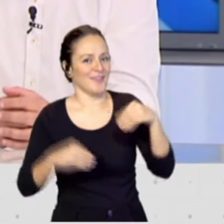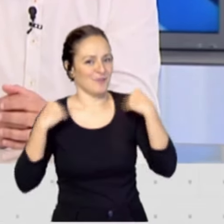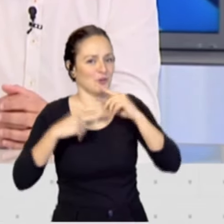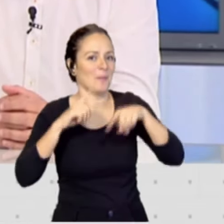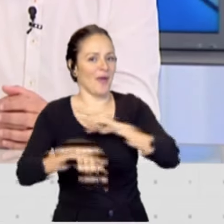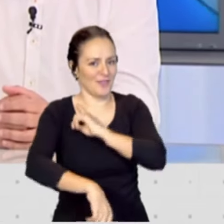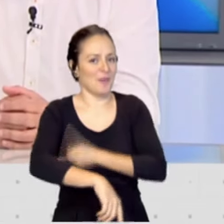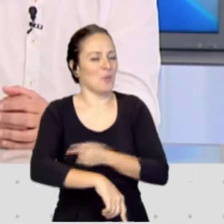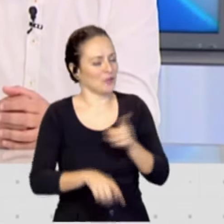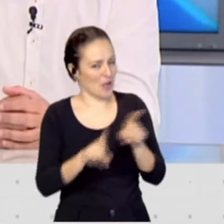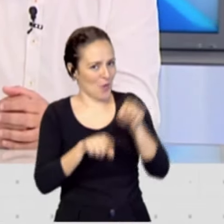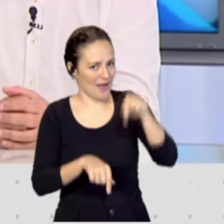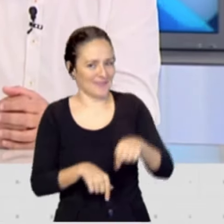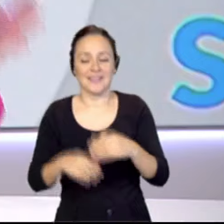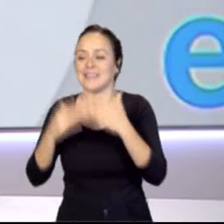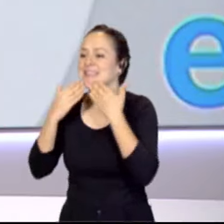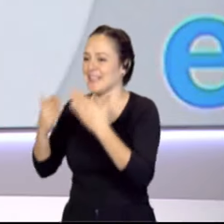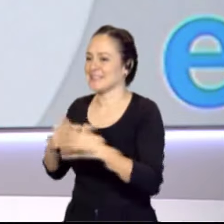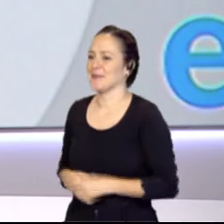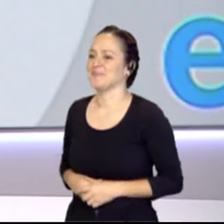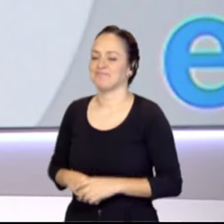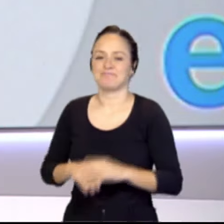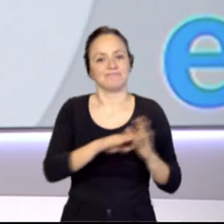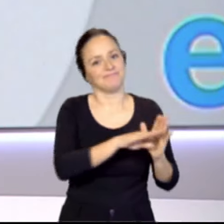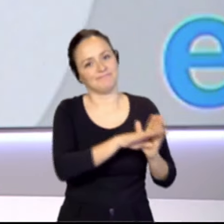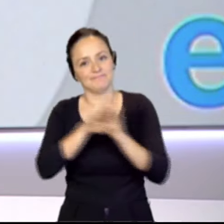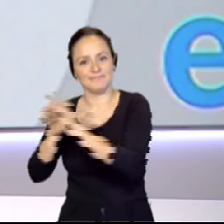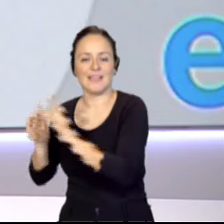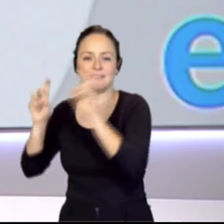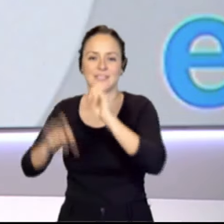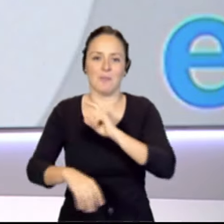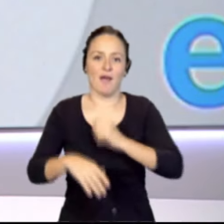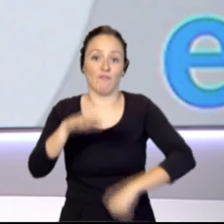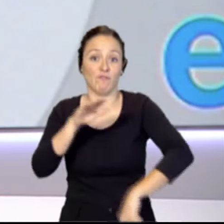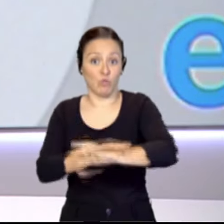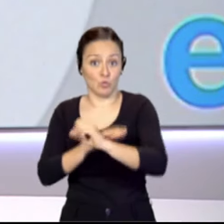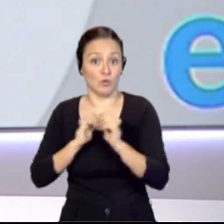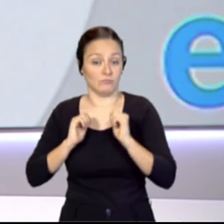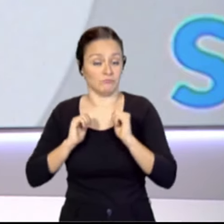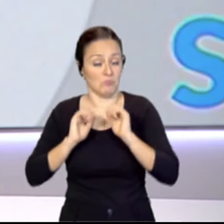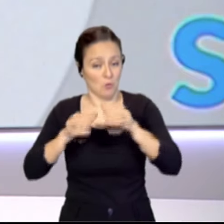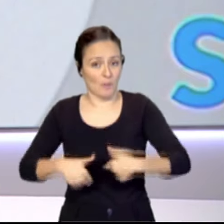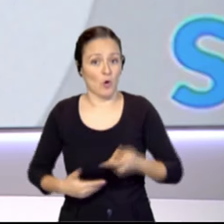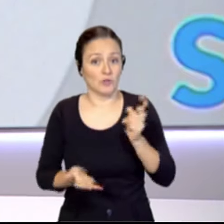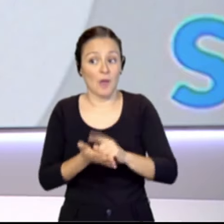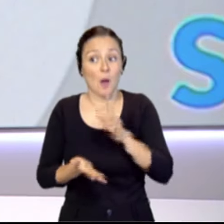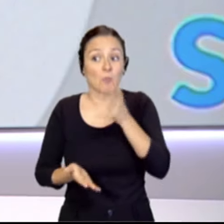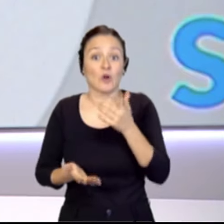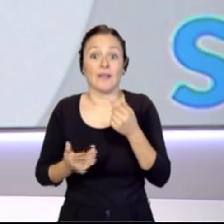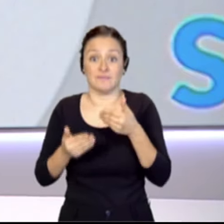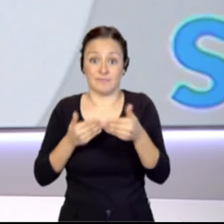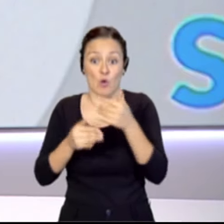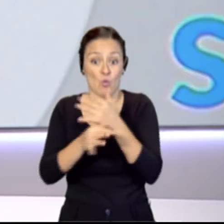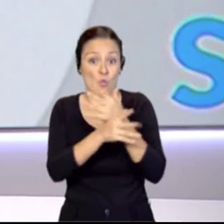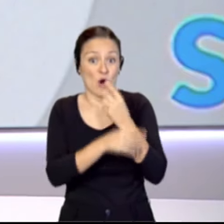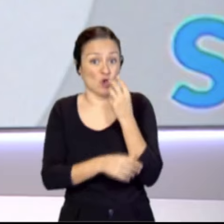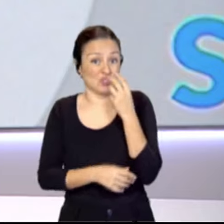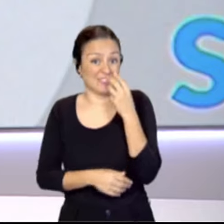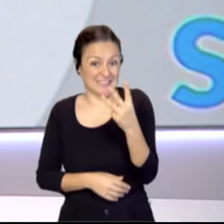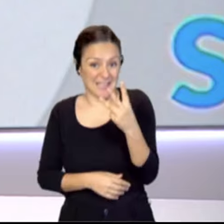este muchísimas gracias y vamos a retomar ahora el mundo del fútbol unos minutos porque aún restan por disputarse tres jornadas de la